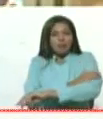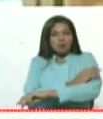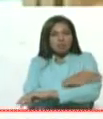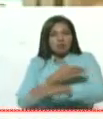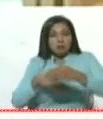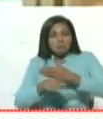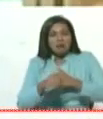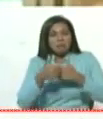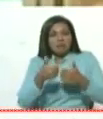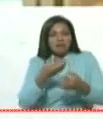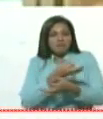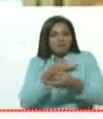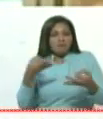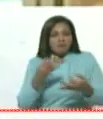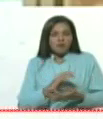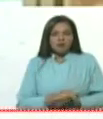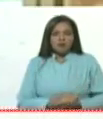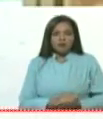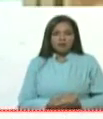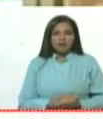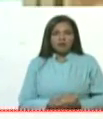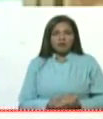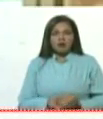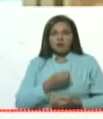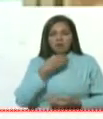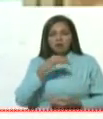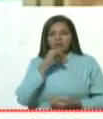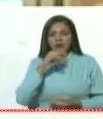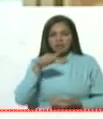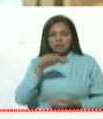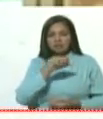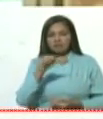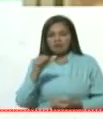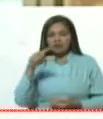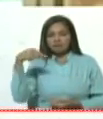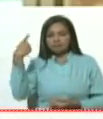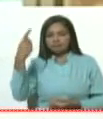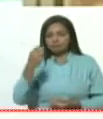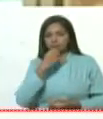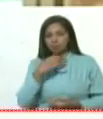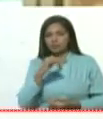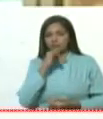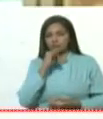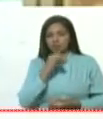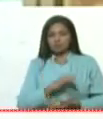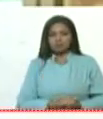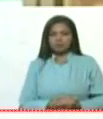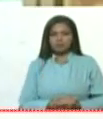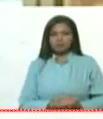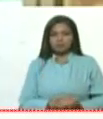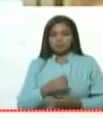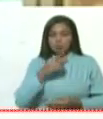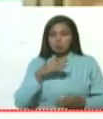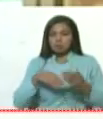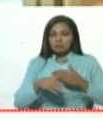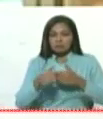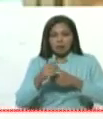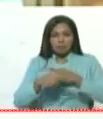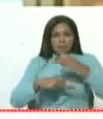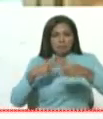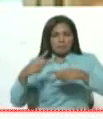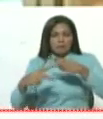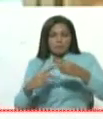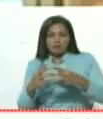bien. Va a haber buenas noticias en las semanas que están por venir sobre lo bien que van los procesos